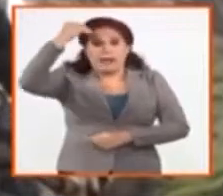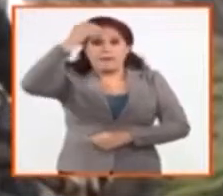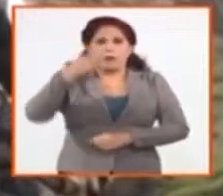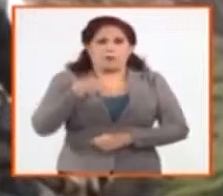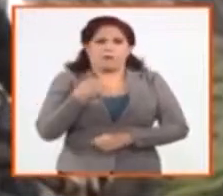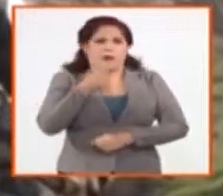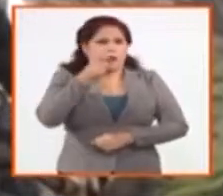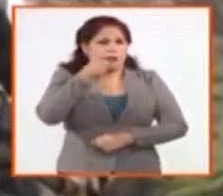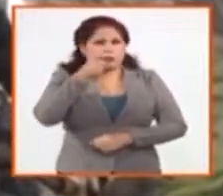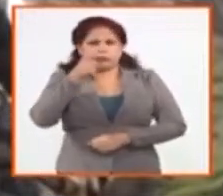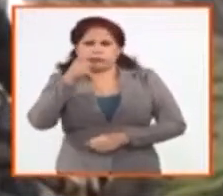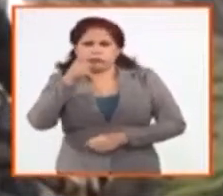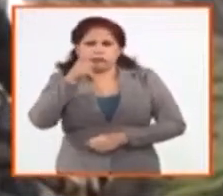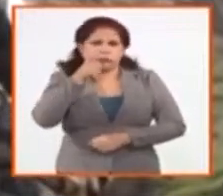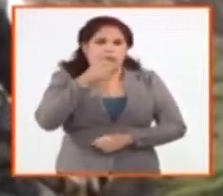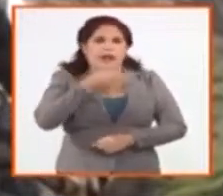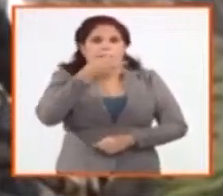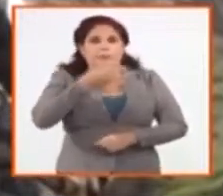frente.